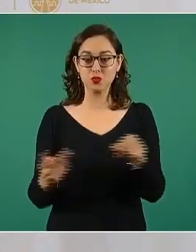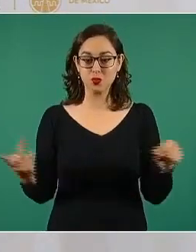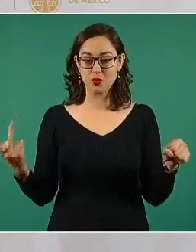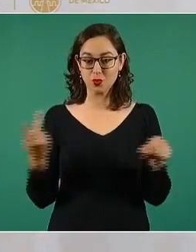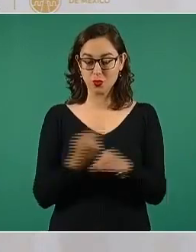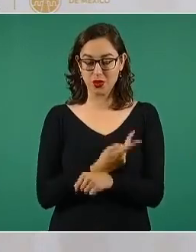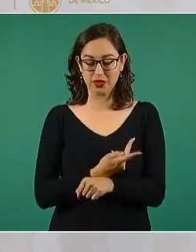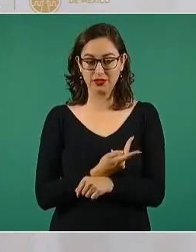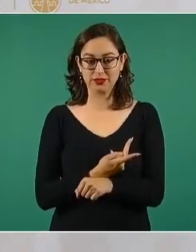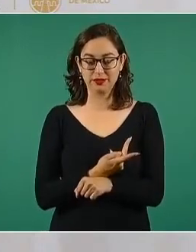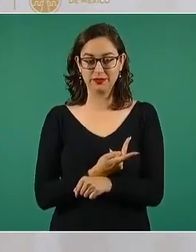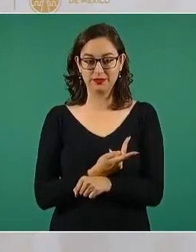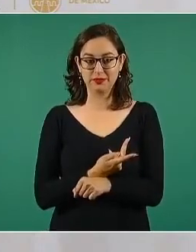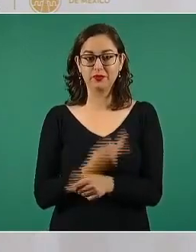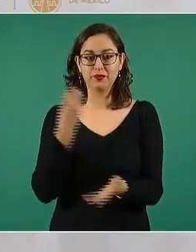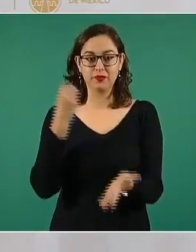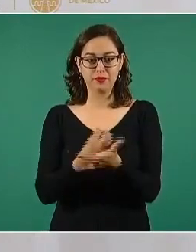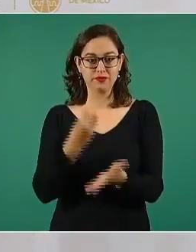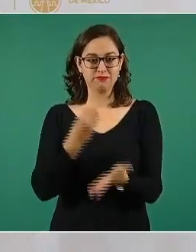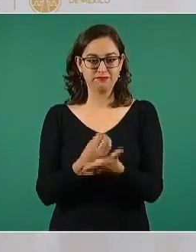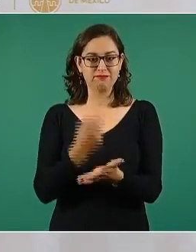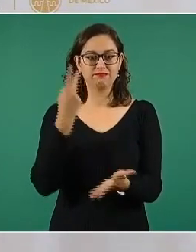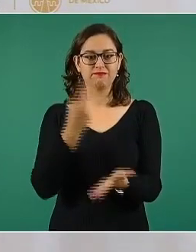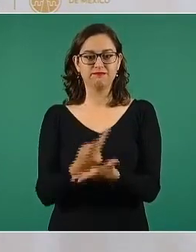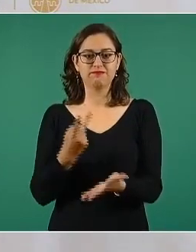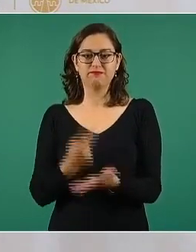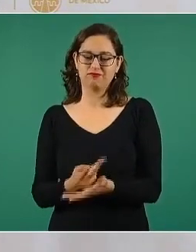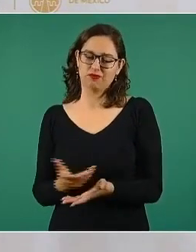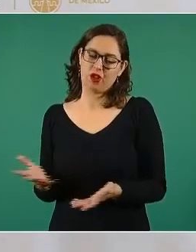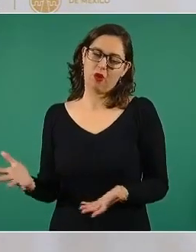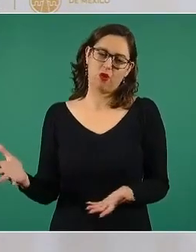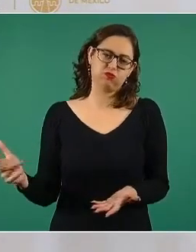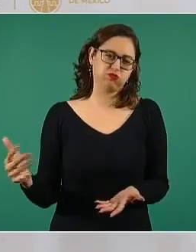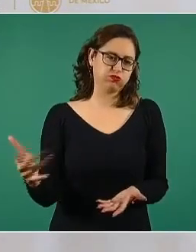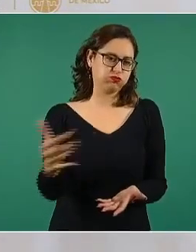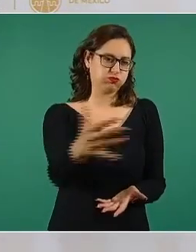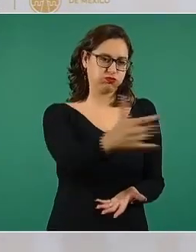anhelado tesoro en oro y plata de Tenochtitlán.